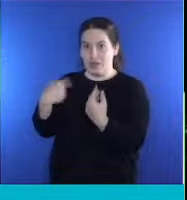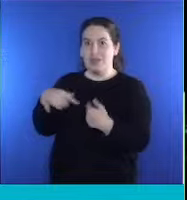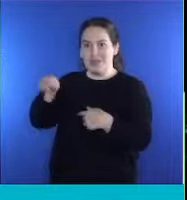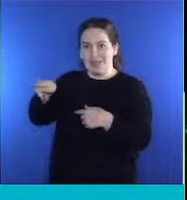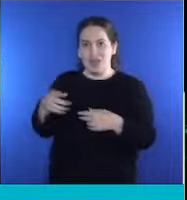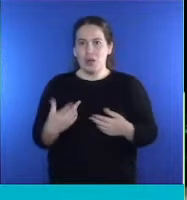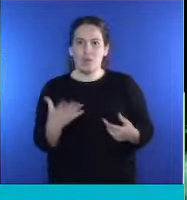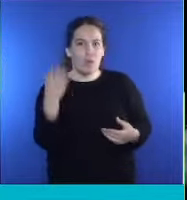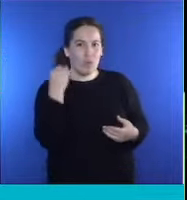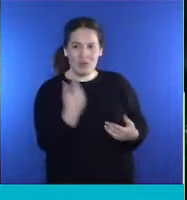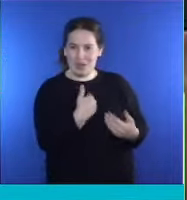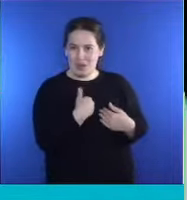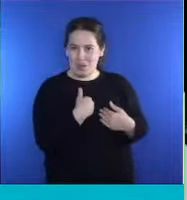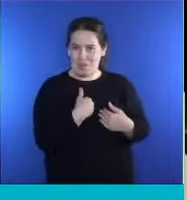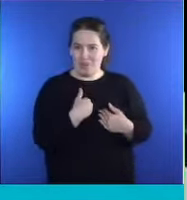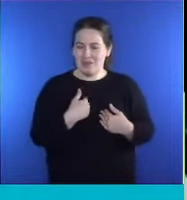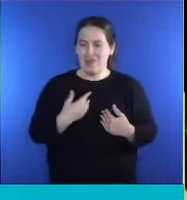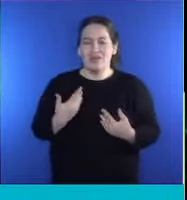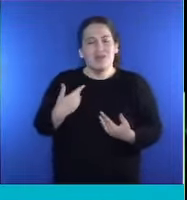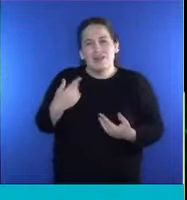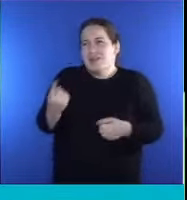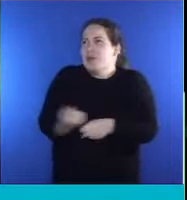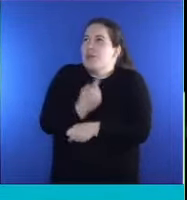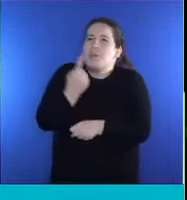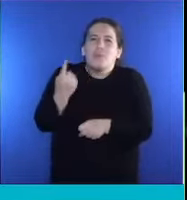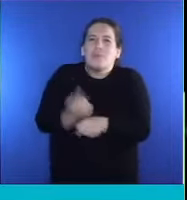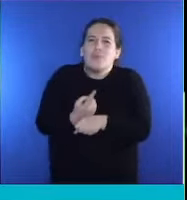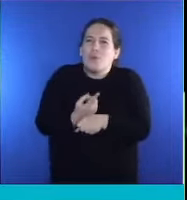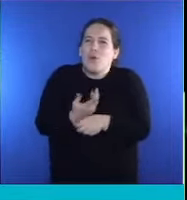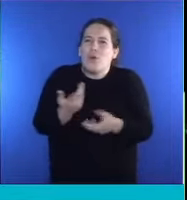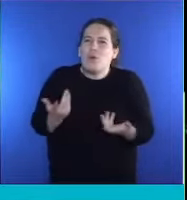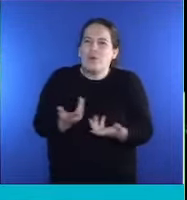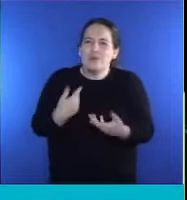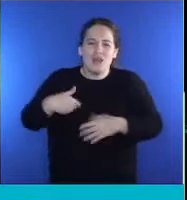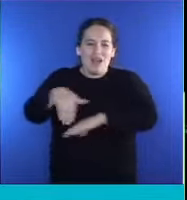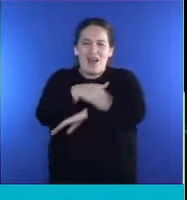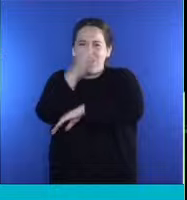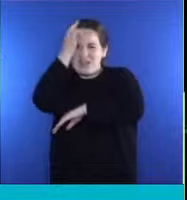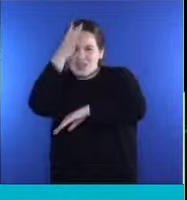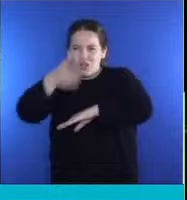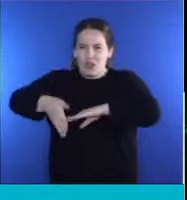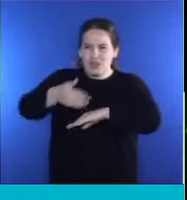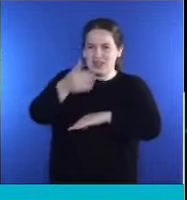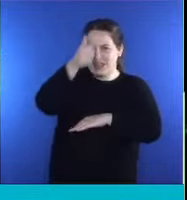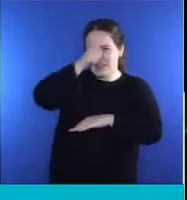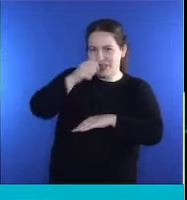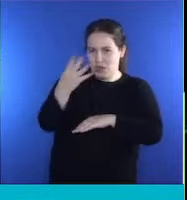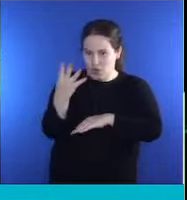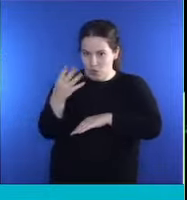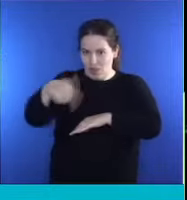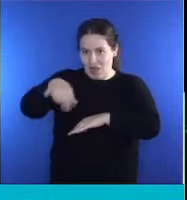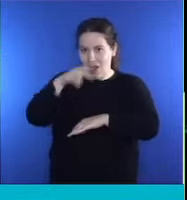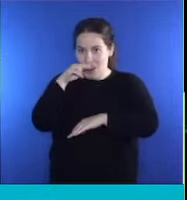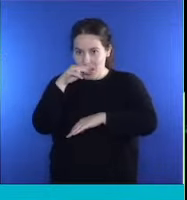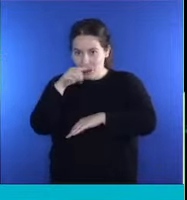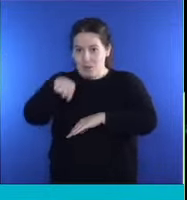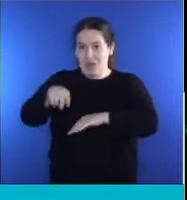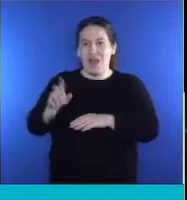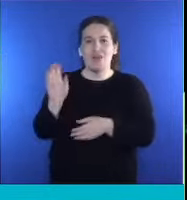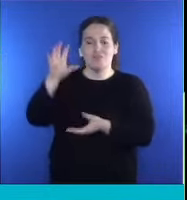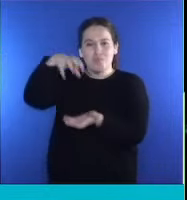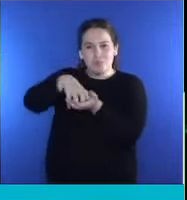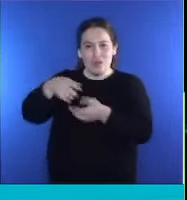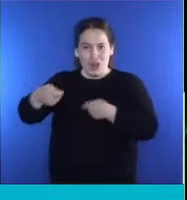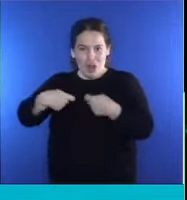negro era imposible pasar por casi 1264 acá en la ciudad de la plata donde tenía donde tiene el local